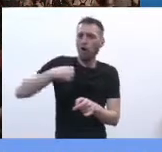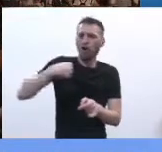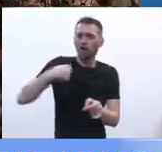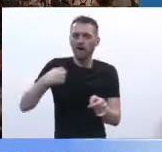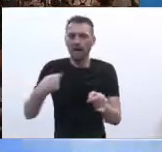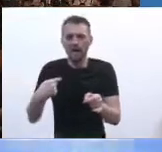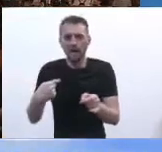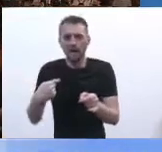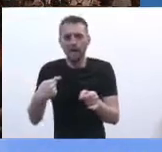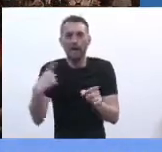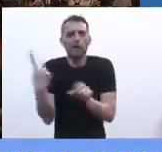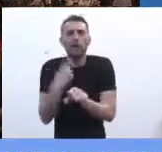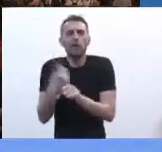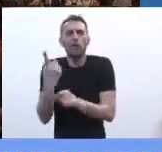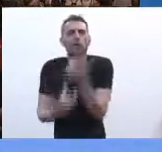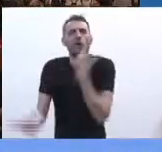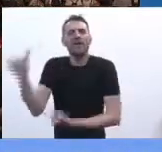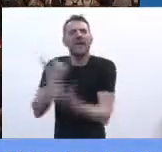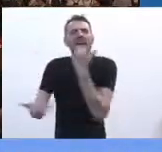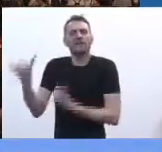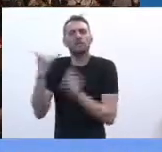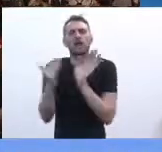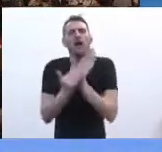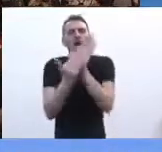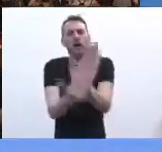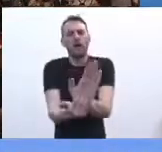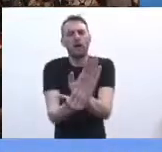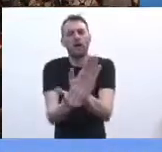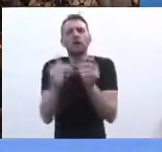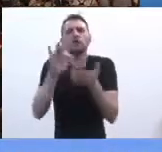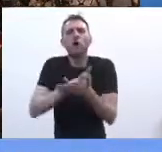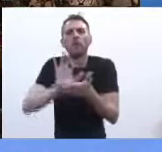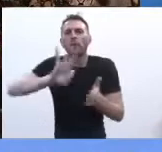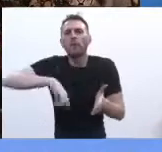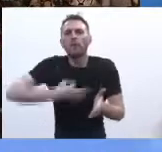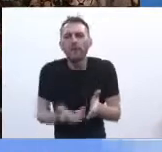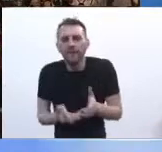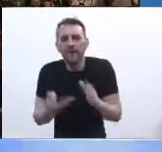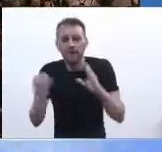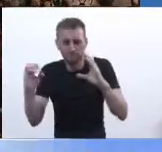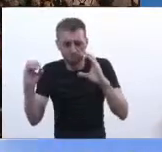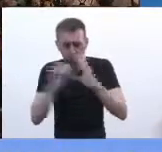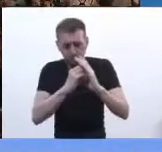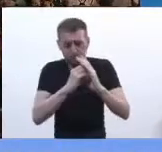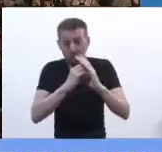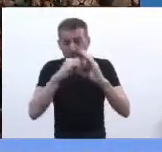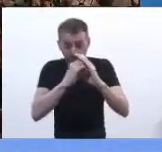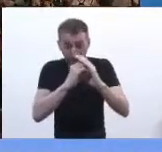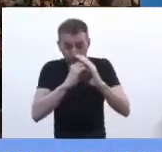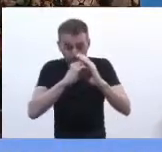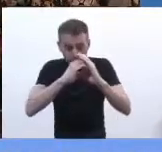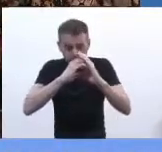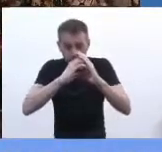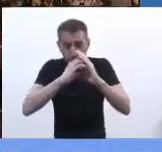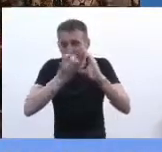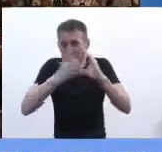vuelta la posición que la vida la vida se cuenta a partir de la